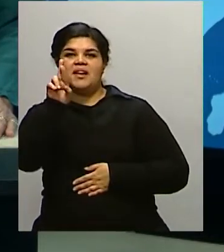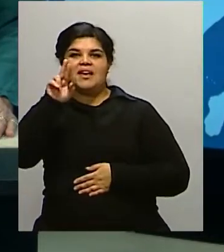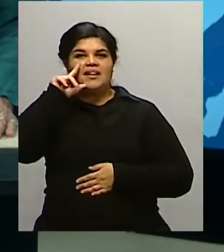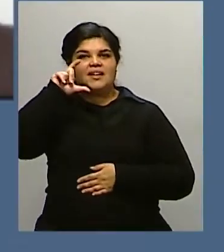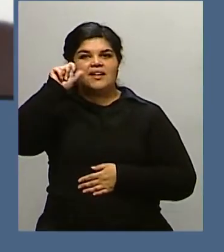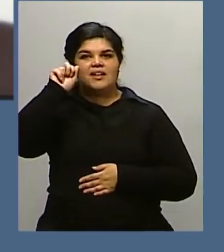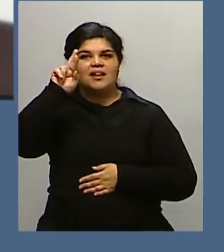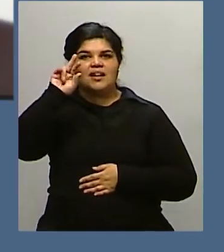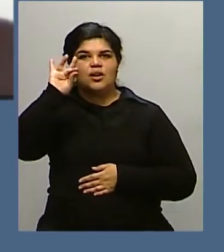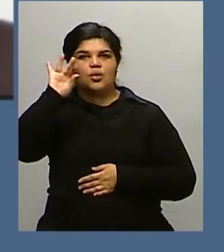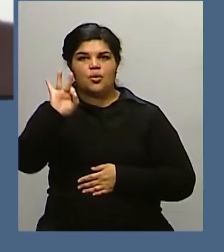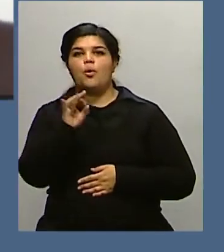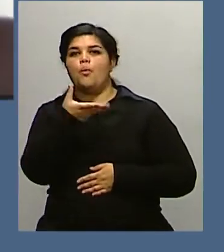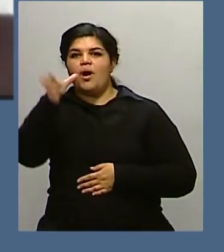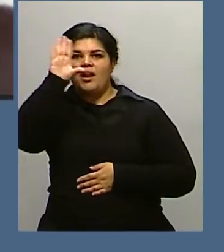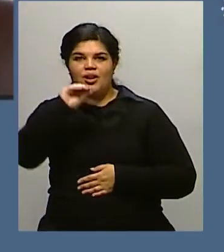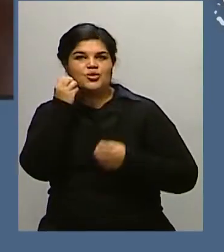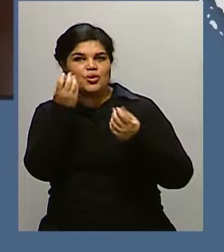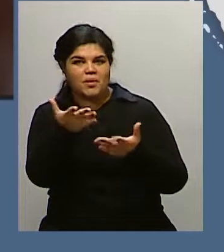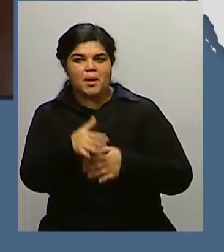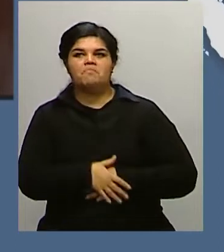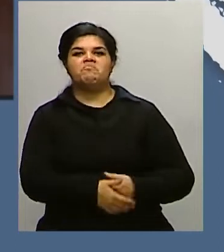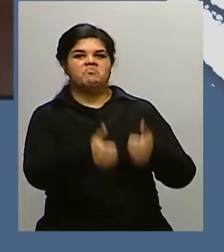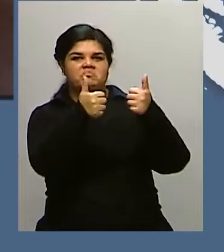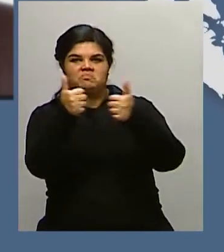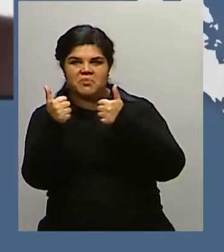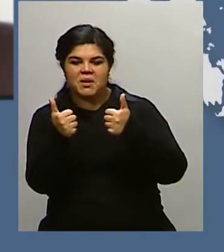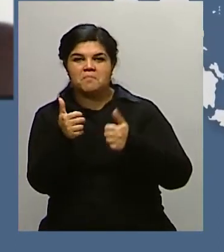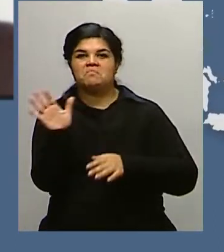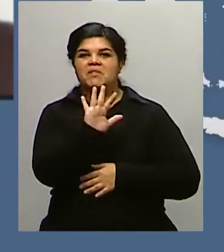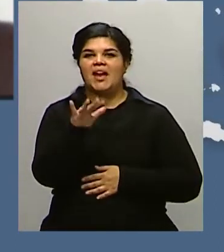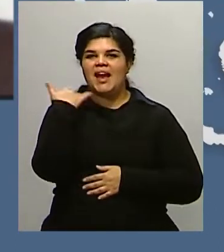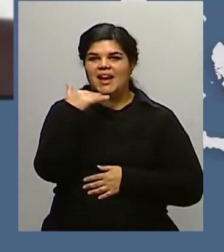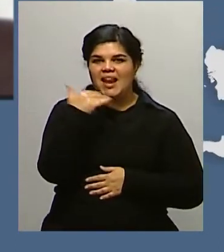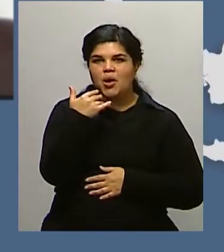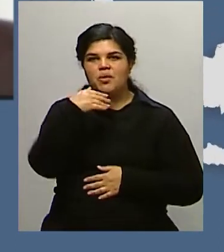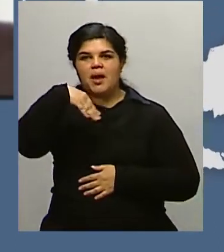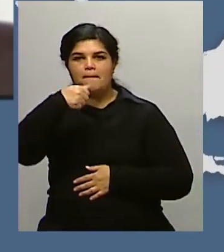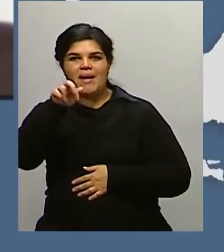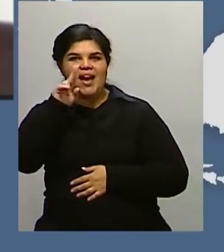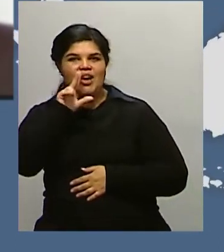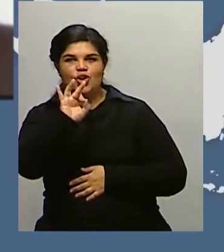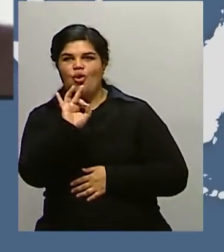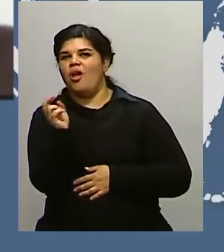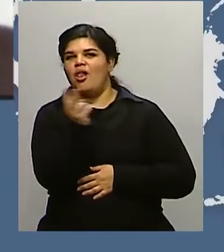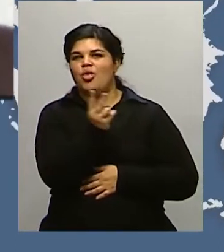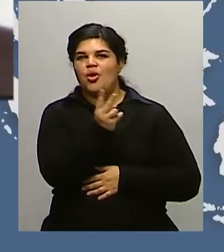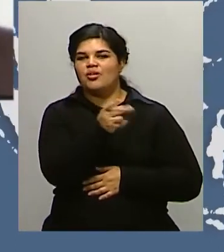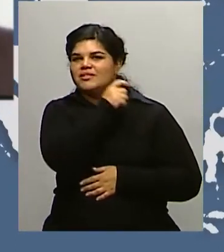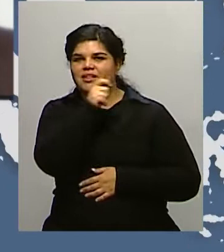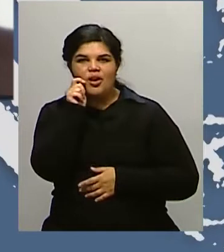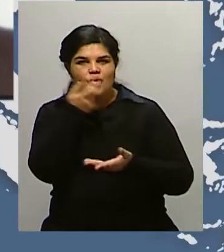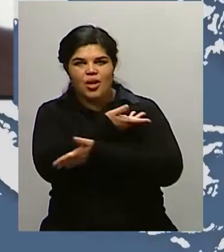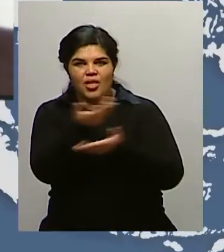le va? Buenas noches, ¿qué tal? ¿Cómo estás, Claudia? Mucho gusto, Mario. Un saludo a toda la audiencia. No, el gusto